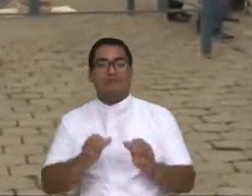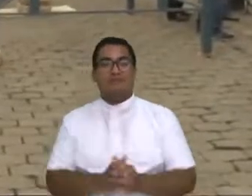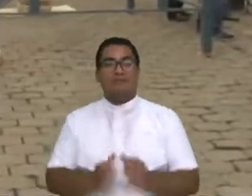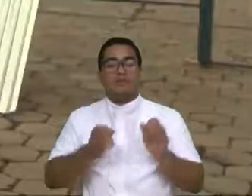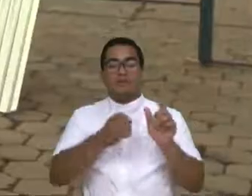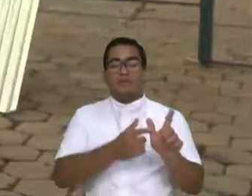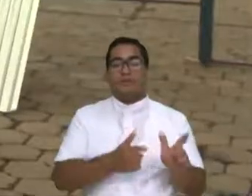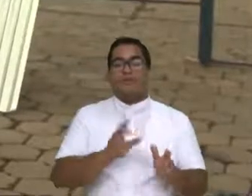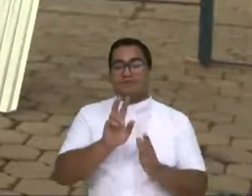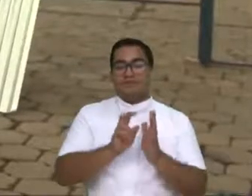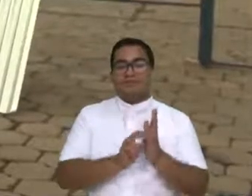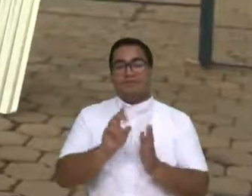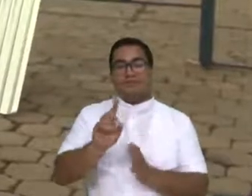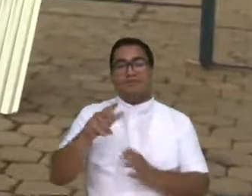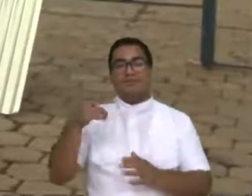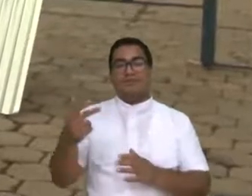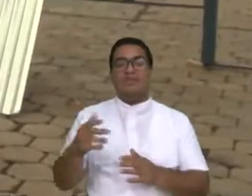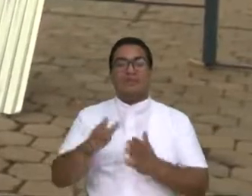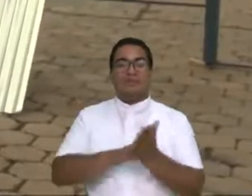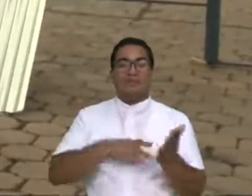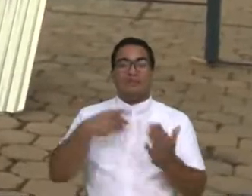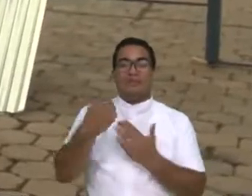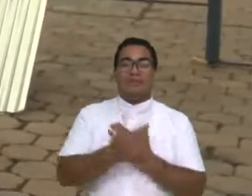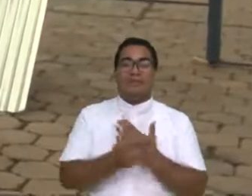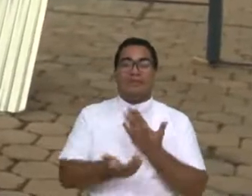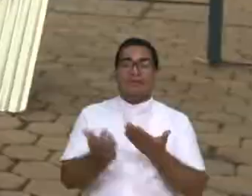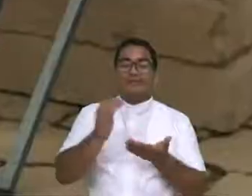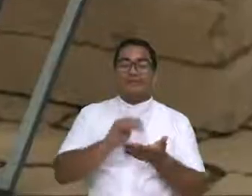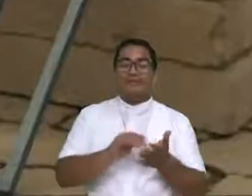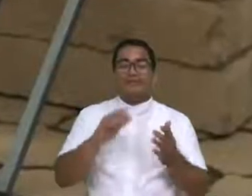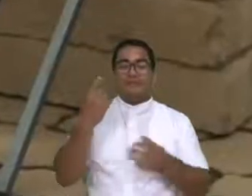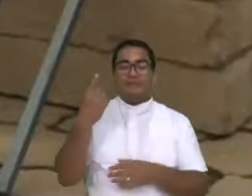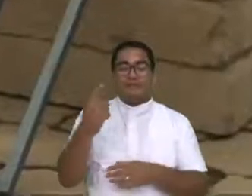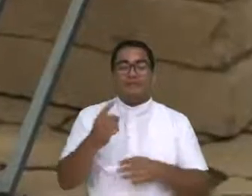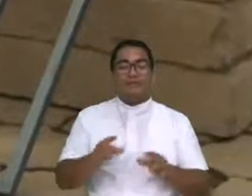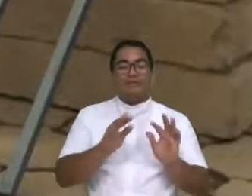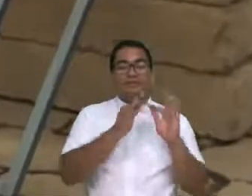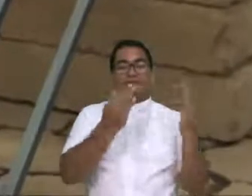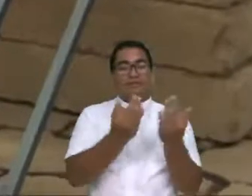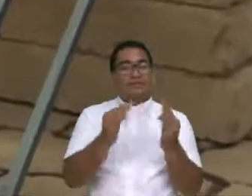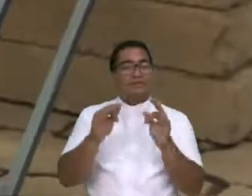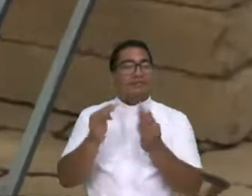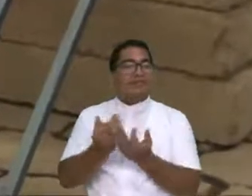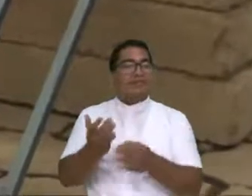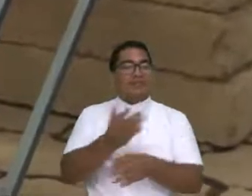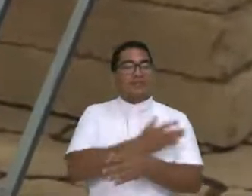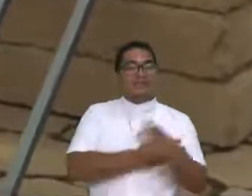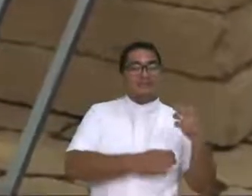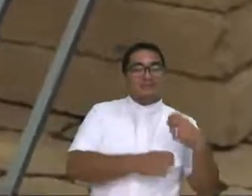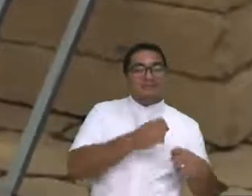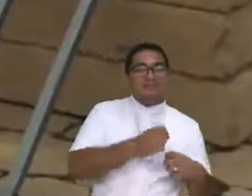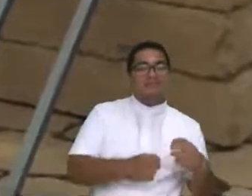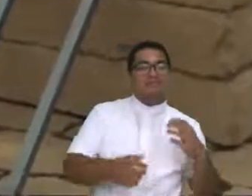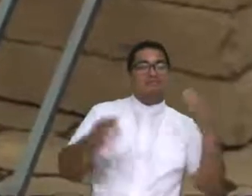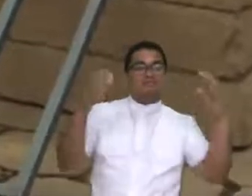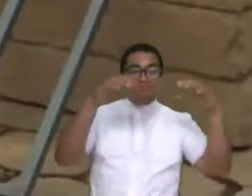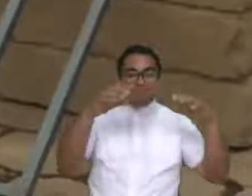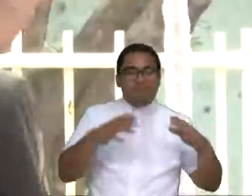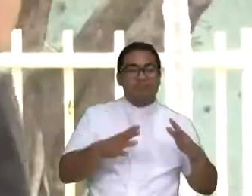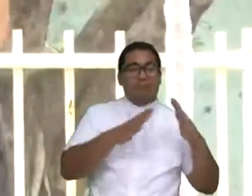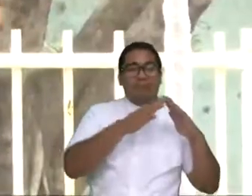2018, este programa ha permitido restituir los derechos de familias desposeídas que han sido afectadas por desastres